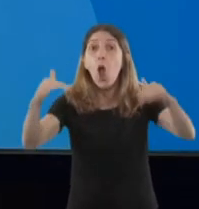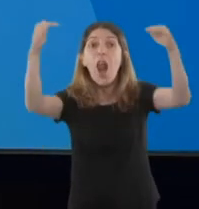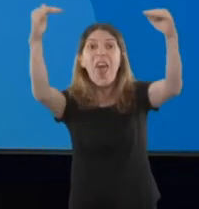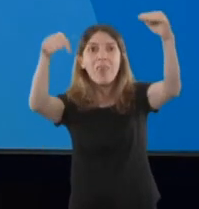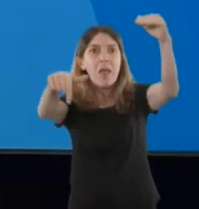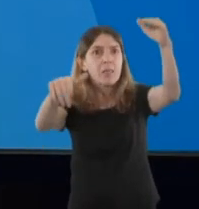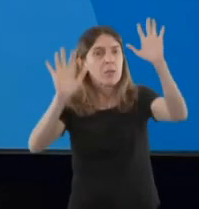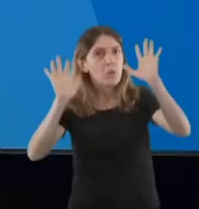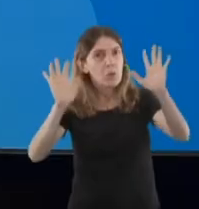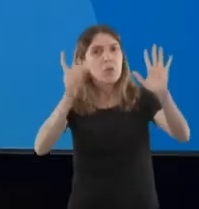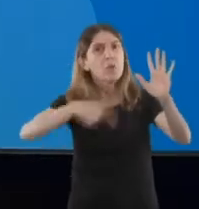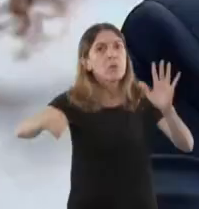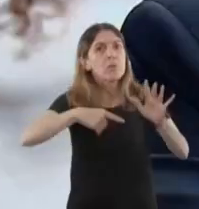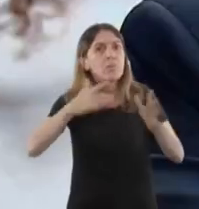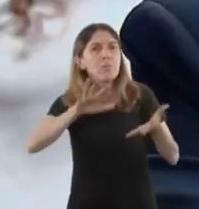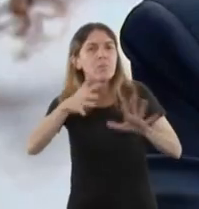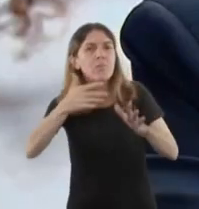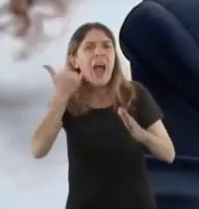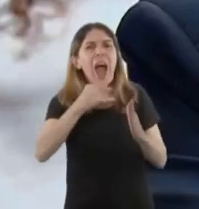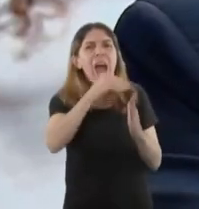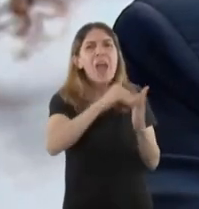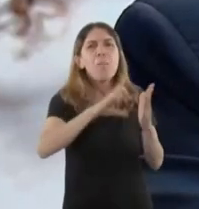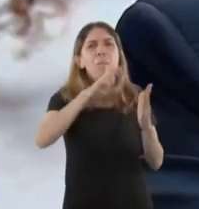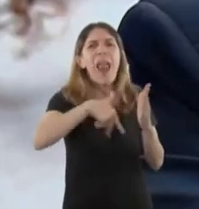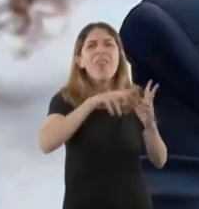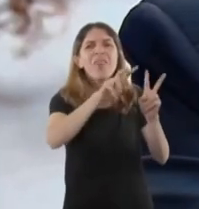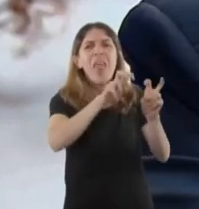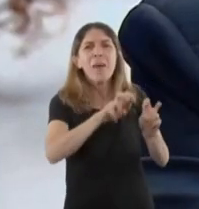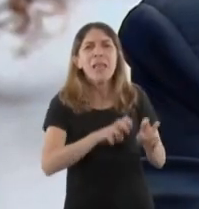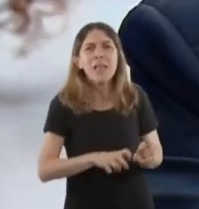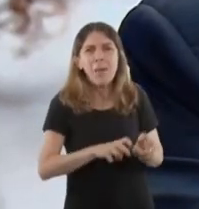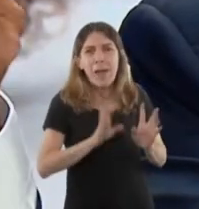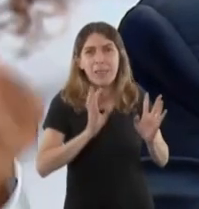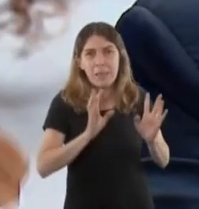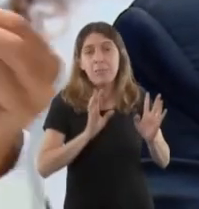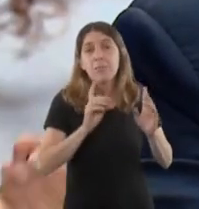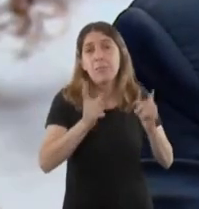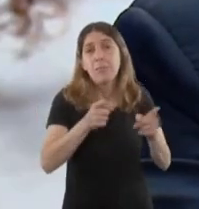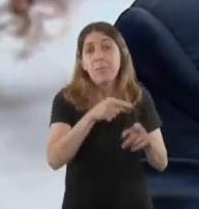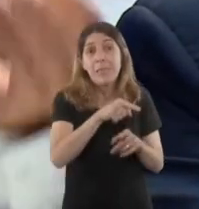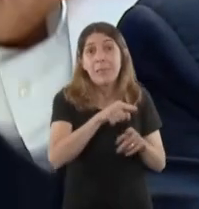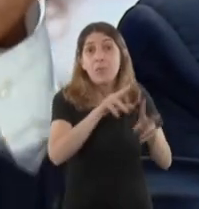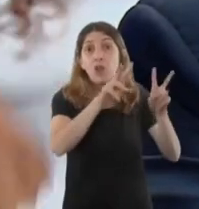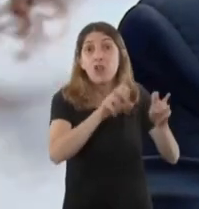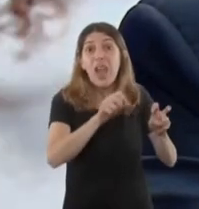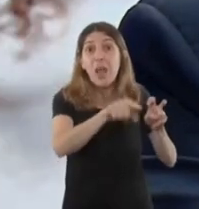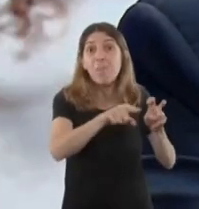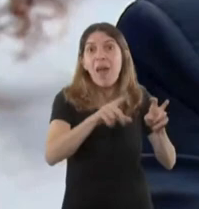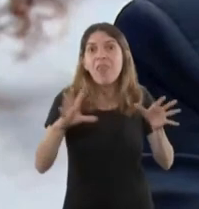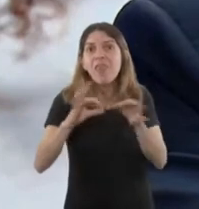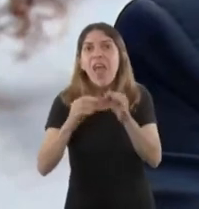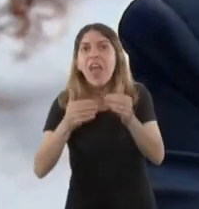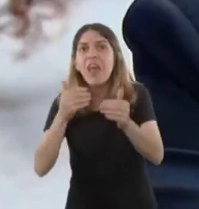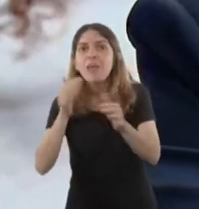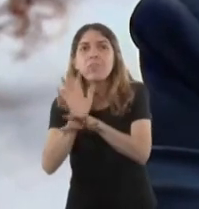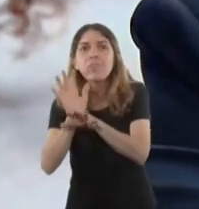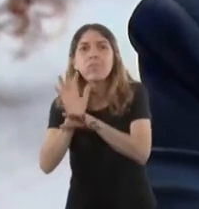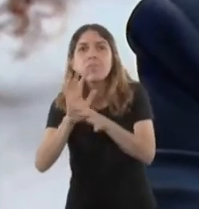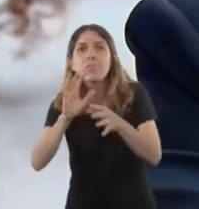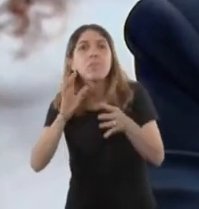han transitado alrededor de una agenda de temas desde lo que tiene que ver con el desarrollo de cadenas de valor